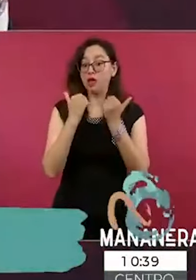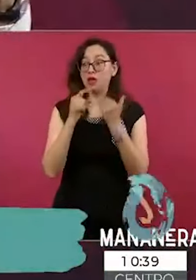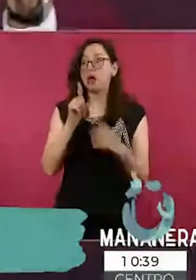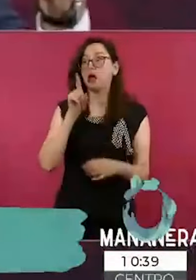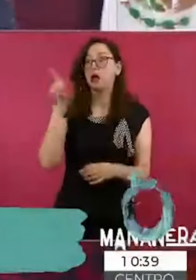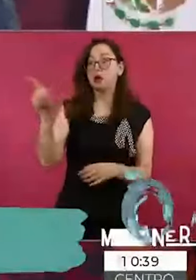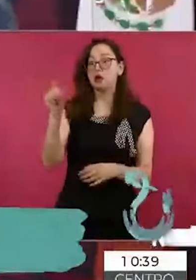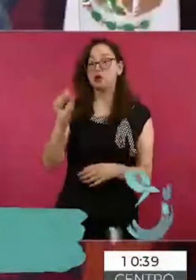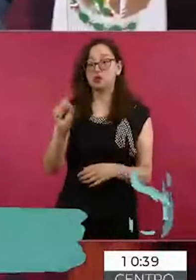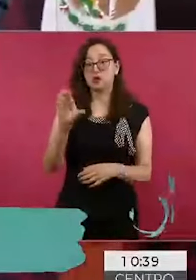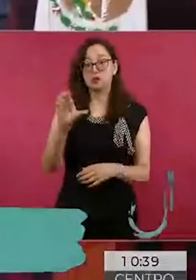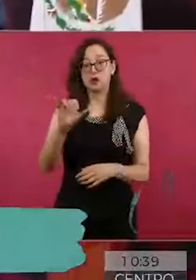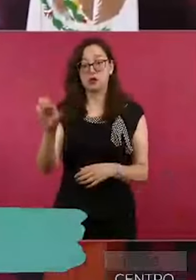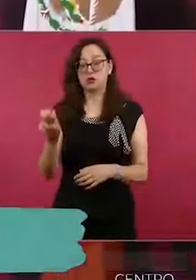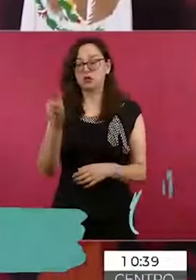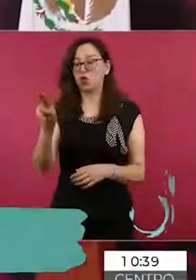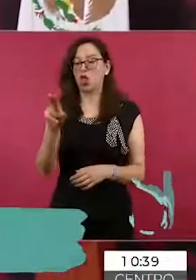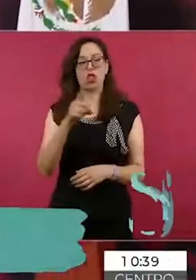dieron